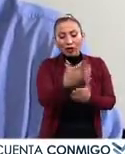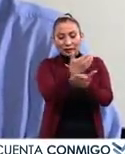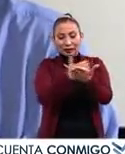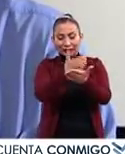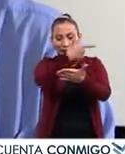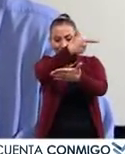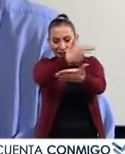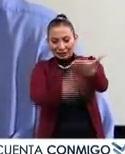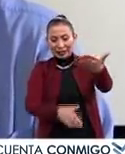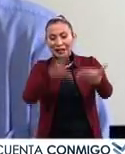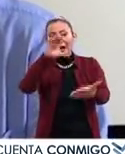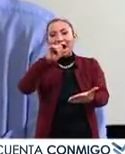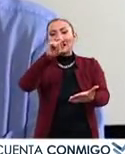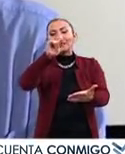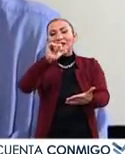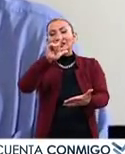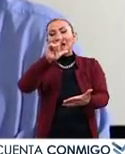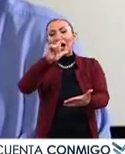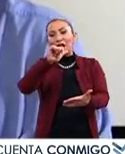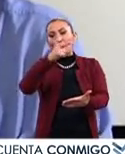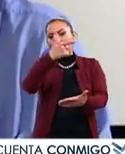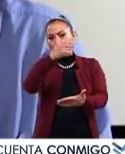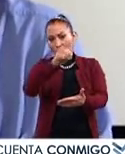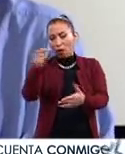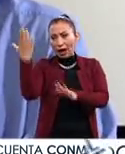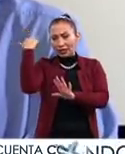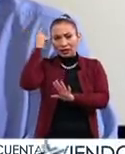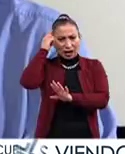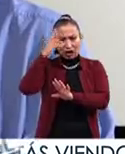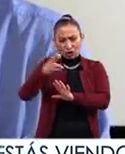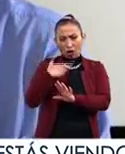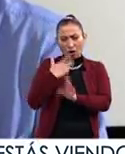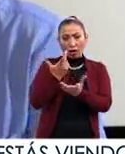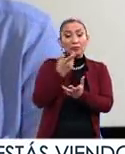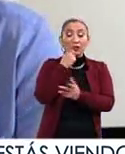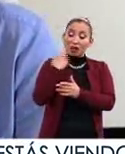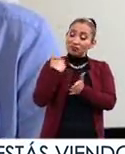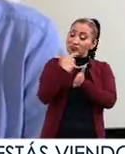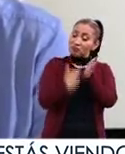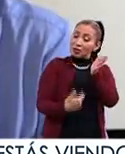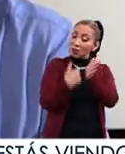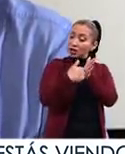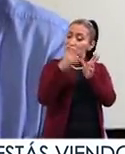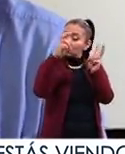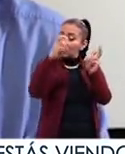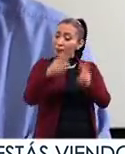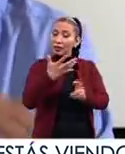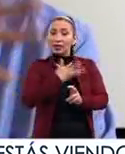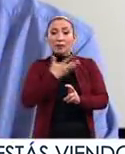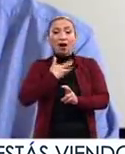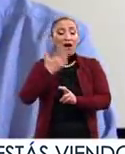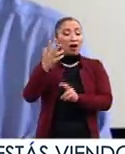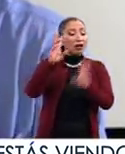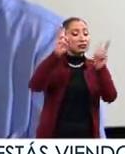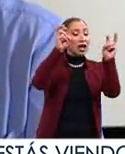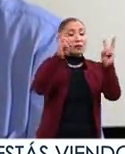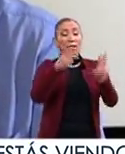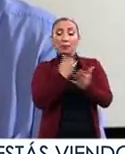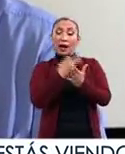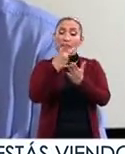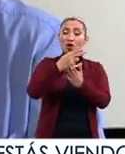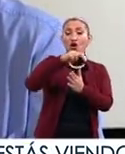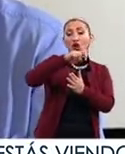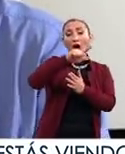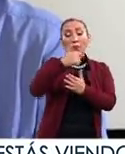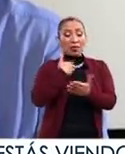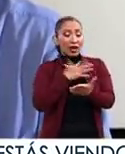catálogo. Alguna vez un par de directores del fondo me lo presumieron mucho, me dijeron que tenían quién sabe cuántos premios Nobel